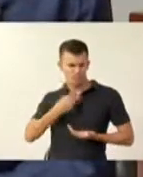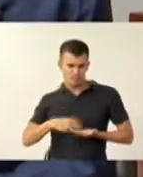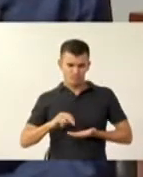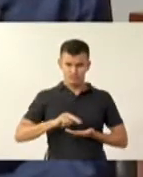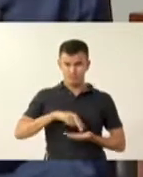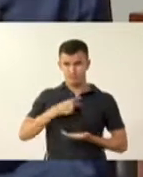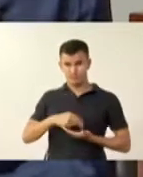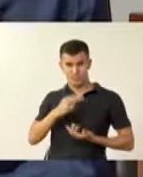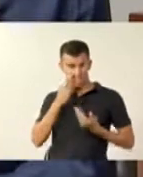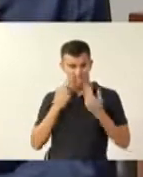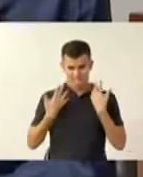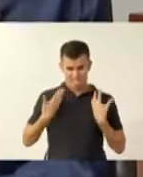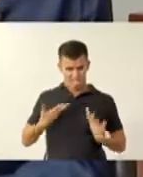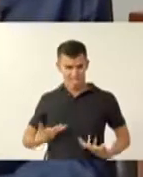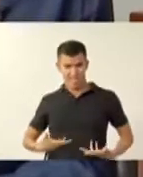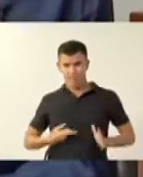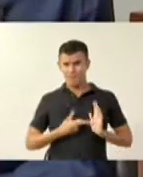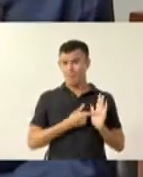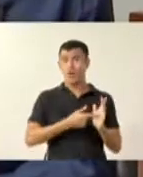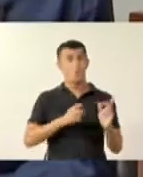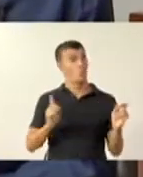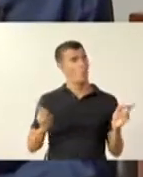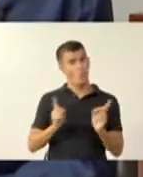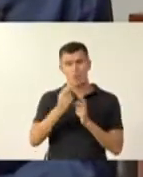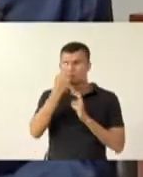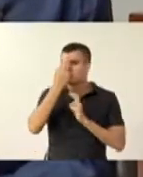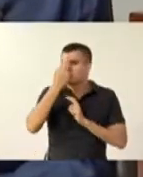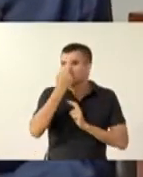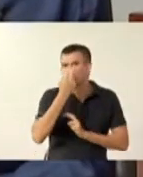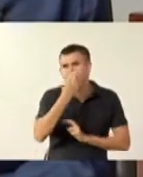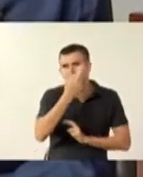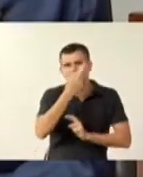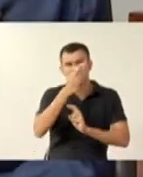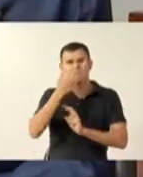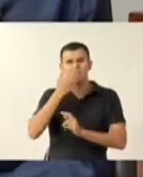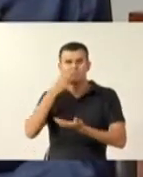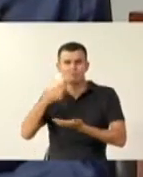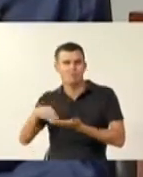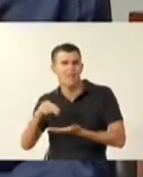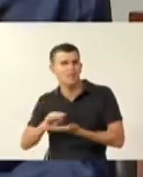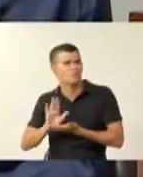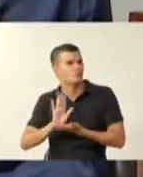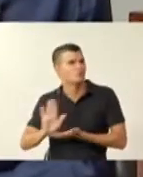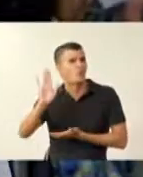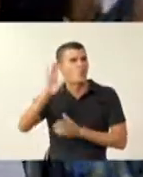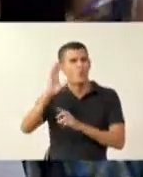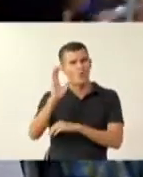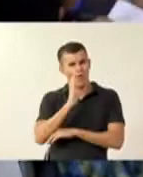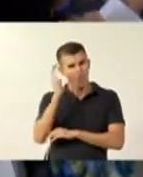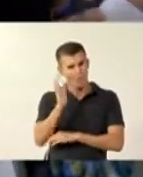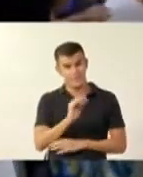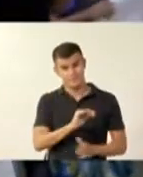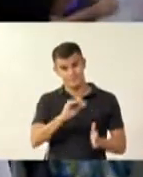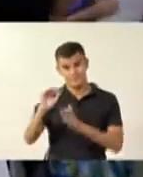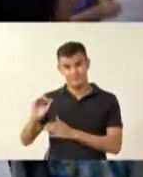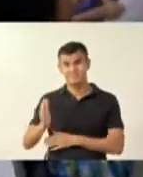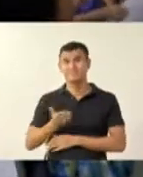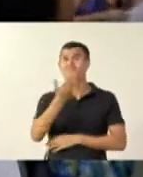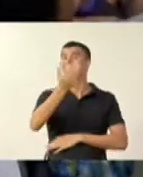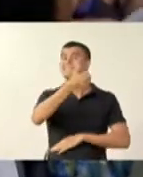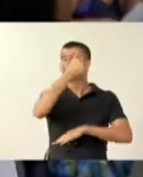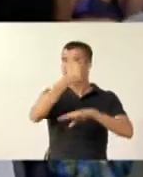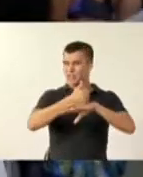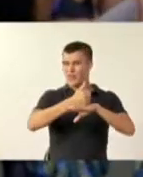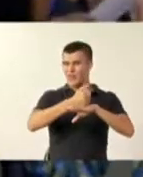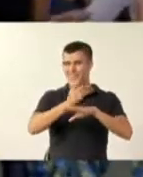tan rumberas como la salsa, digamos, sino que hubiera una selección de danza folclórica. El director artístico del